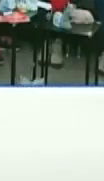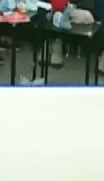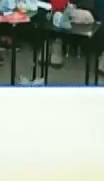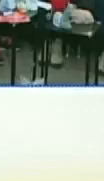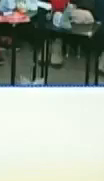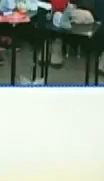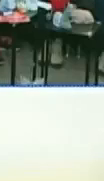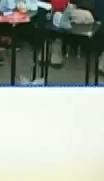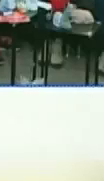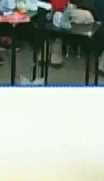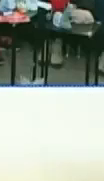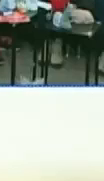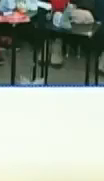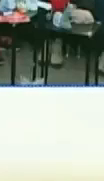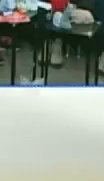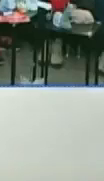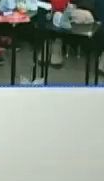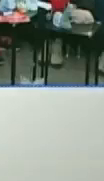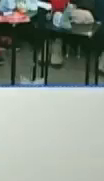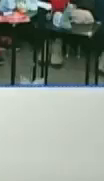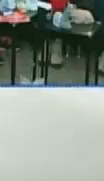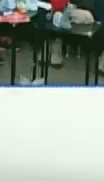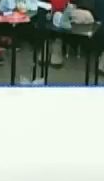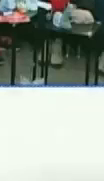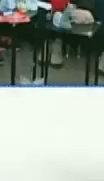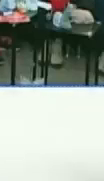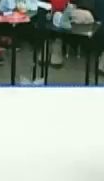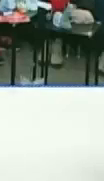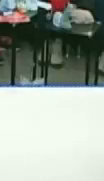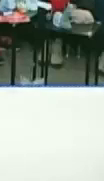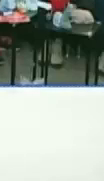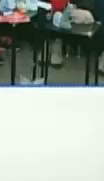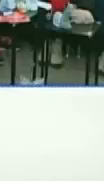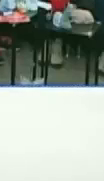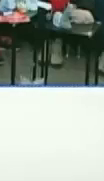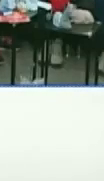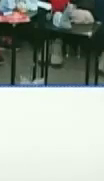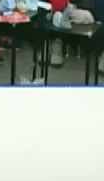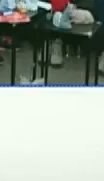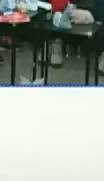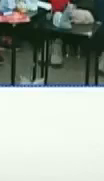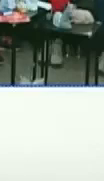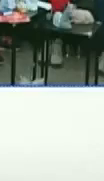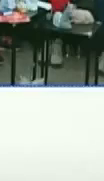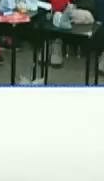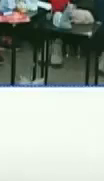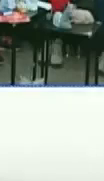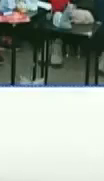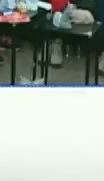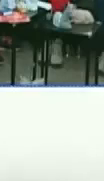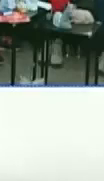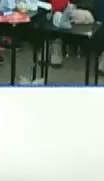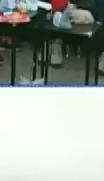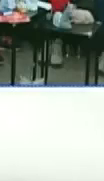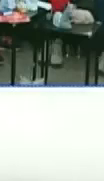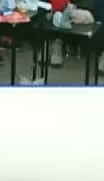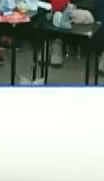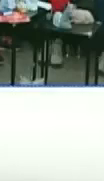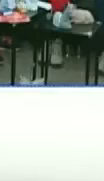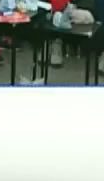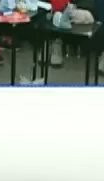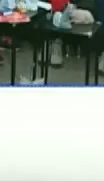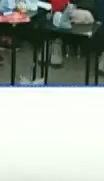que hemos soportado las lluvias porque ha seguido lloviendo duro sobre la montaña de Tejería. En el Castaño también